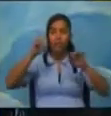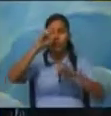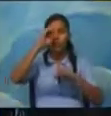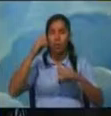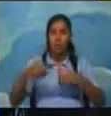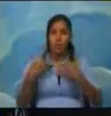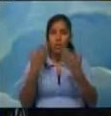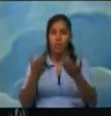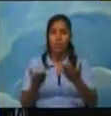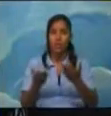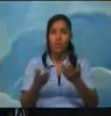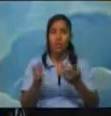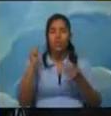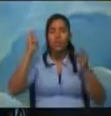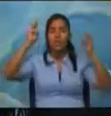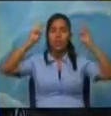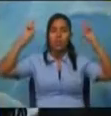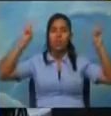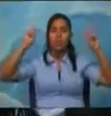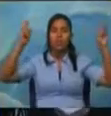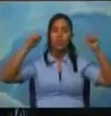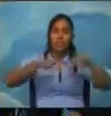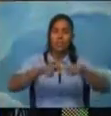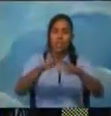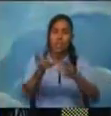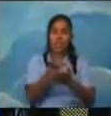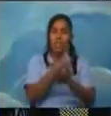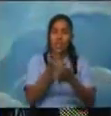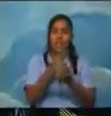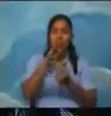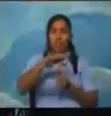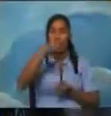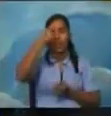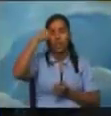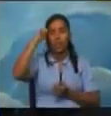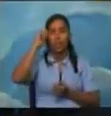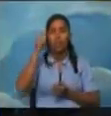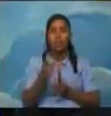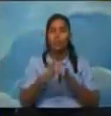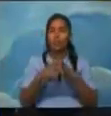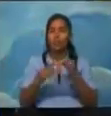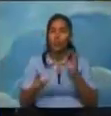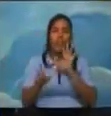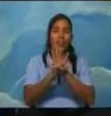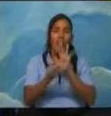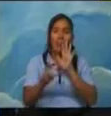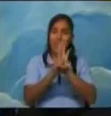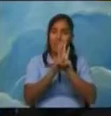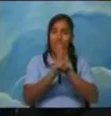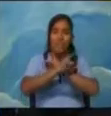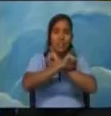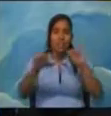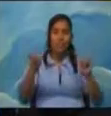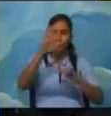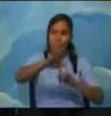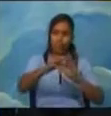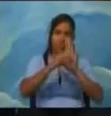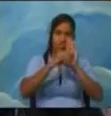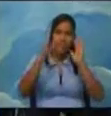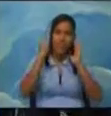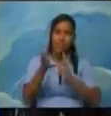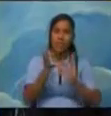para ellos. Y Moisés en este libro le está recordando las leyes que ya han sido